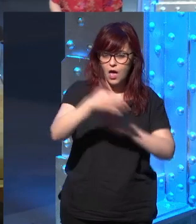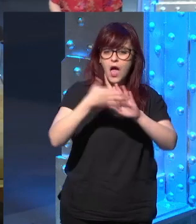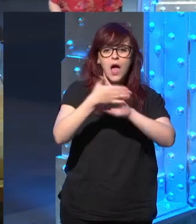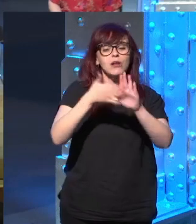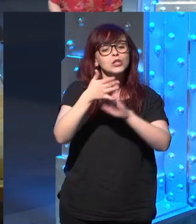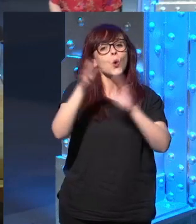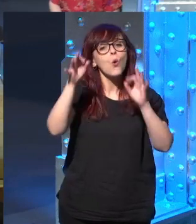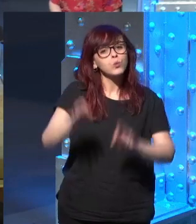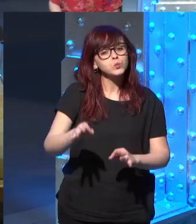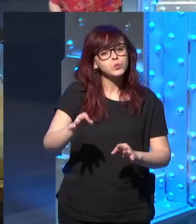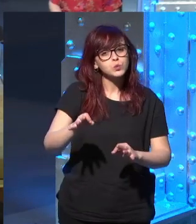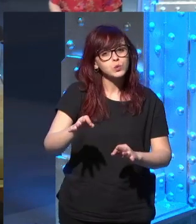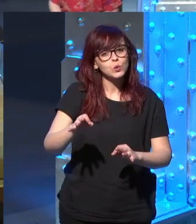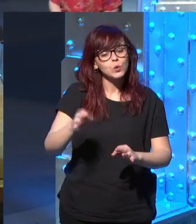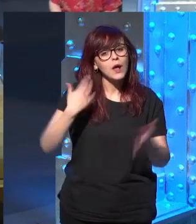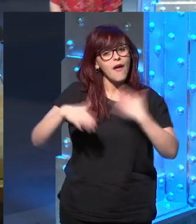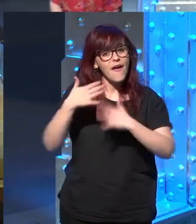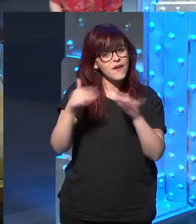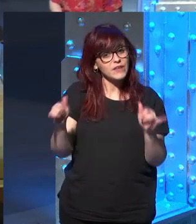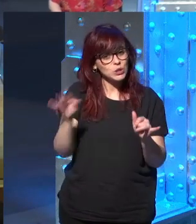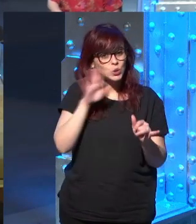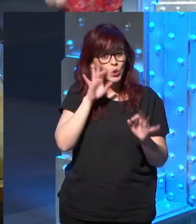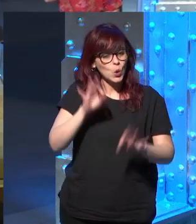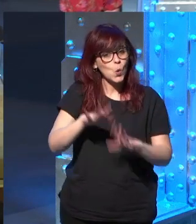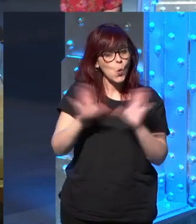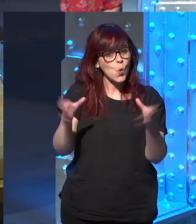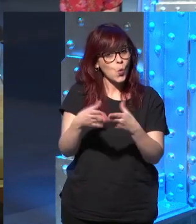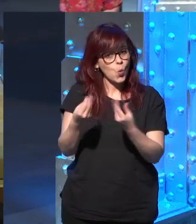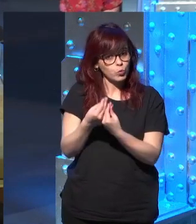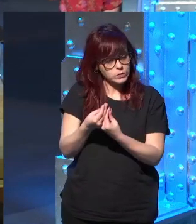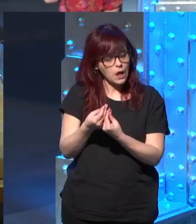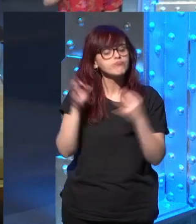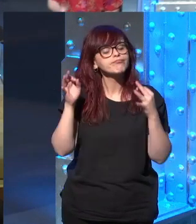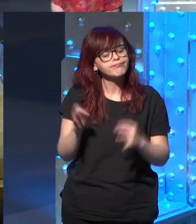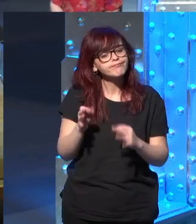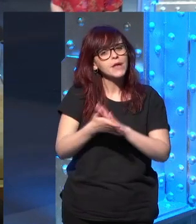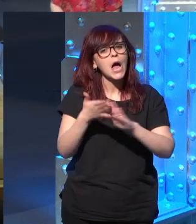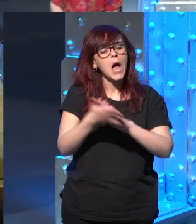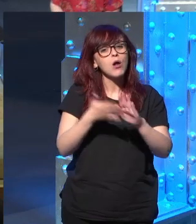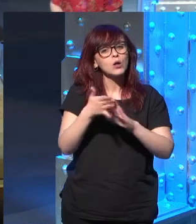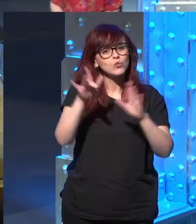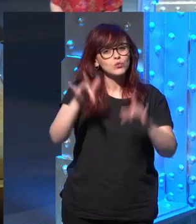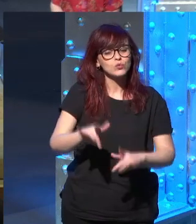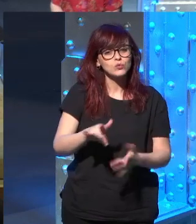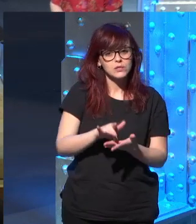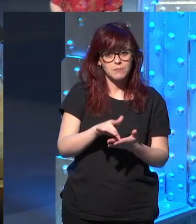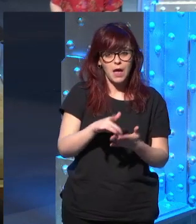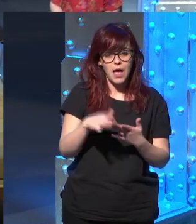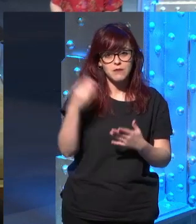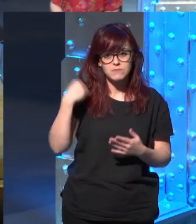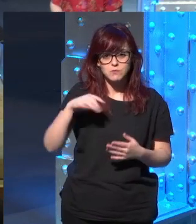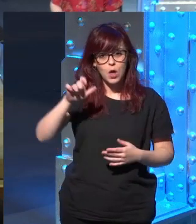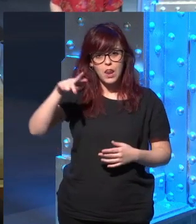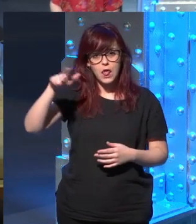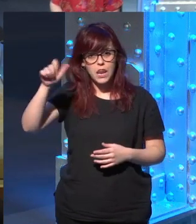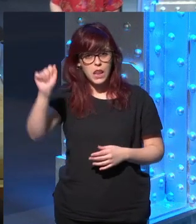día precisamente Elena y yo, en otro evento en el que estuvimos juntas, casualmente, yo le transmití a Elena como